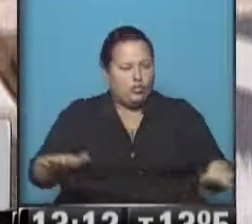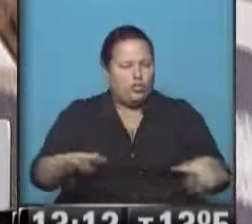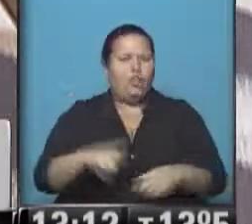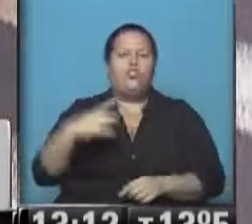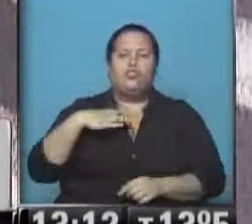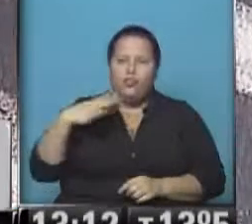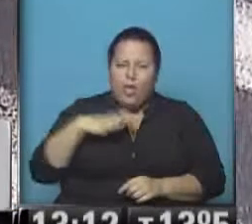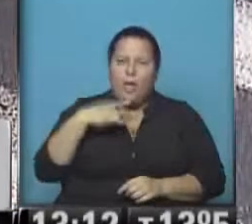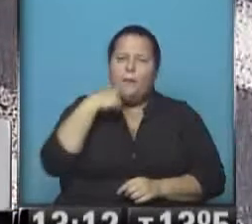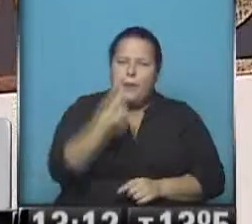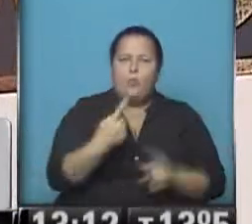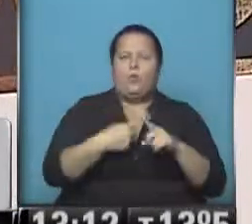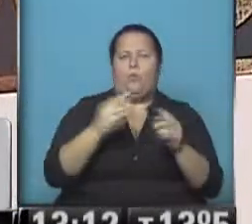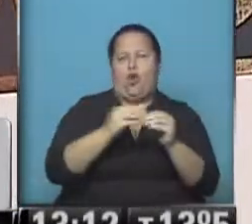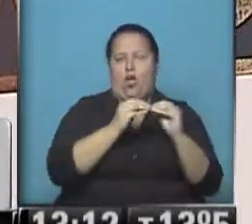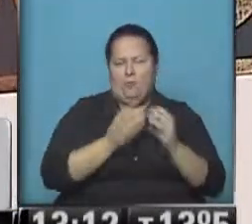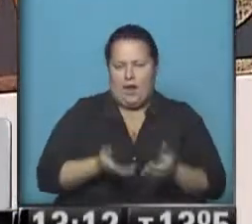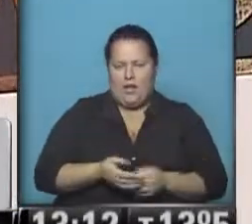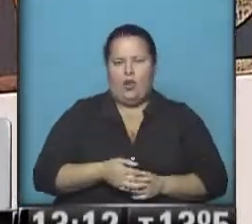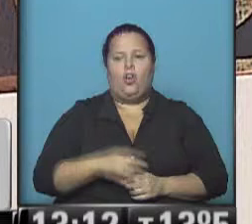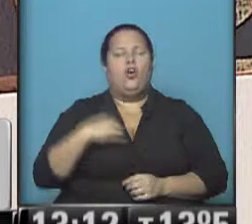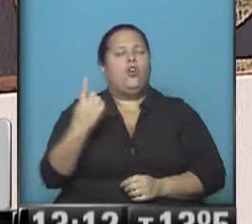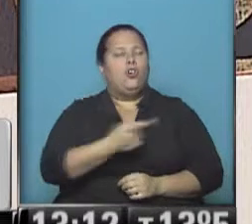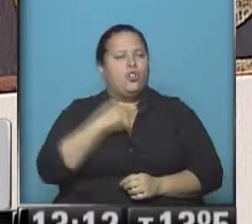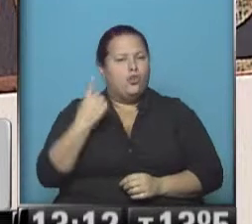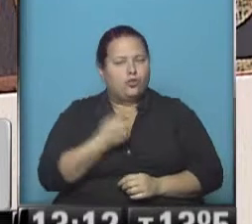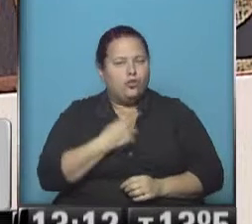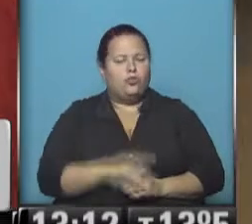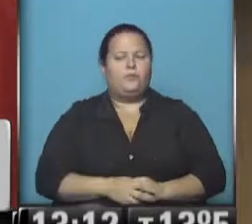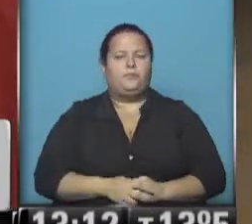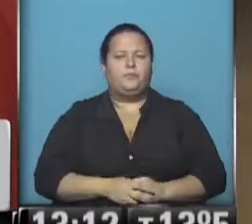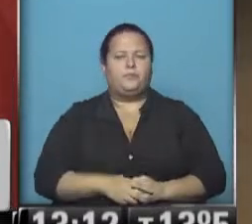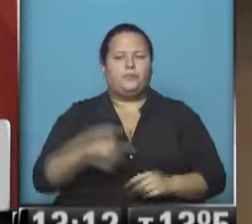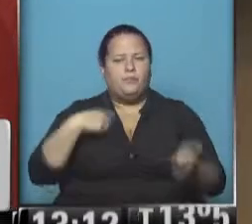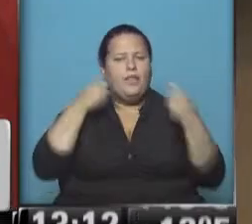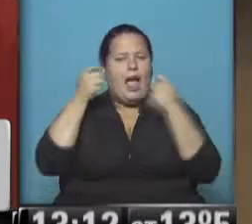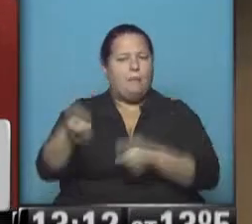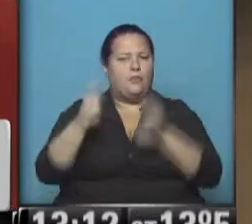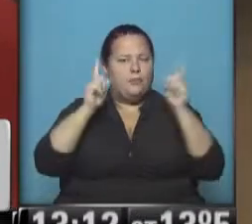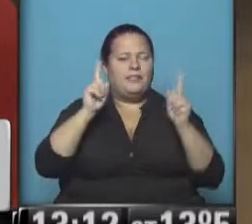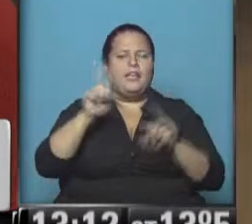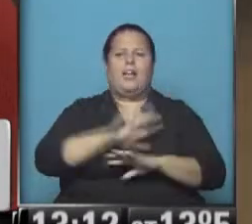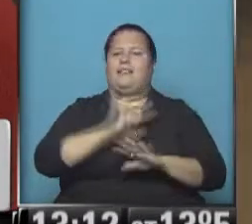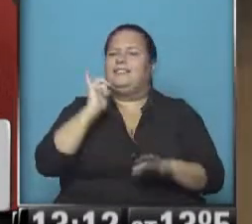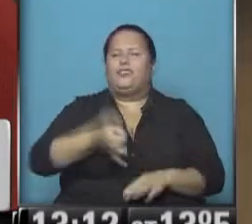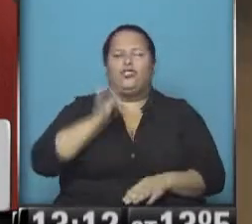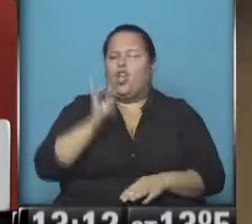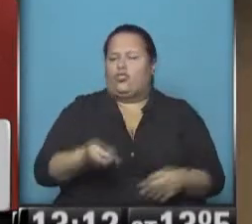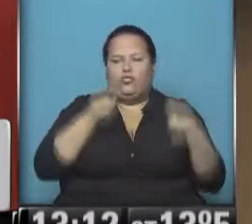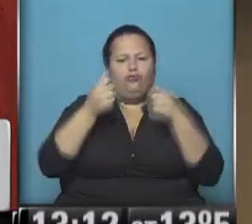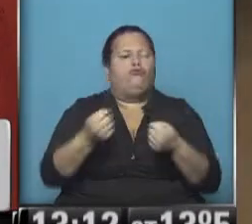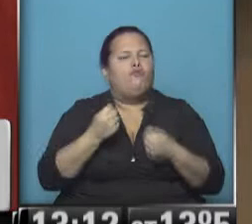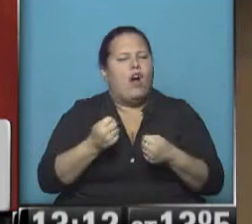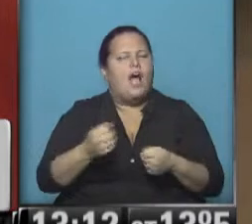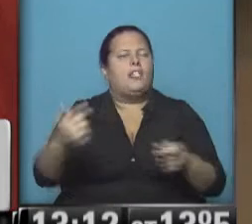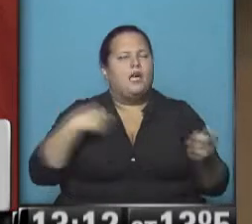todavía preguntan por su compañerito. Nosotros, nuestro apoyo a los docentes es incondicional y esto nos pone